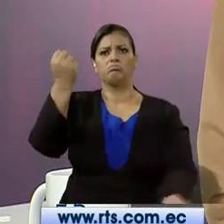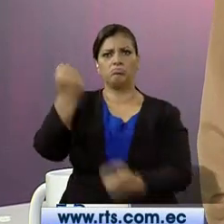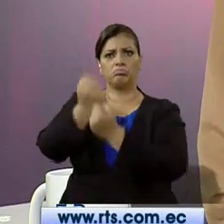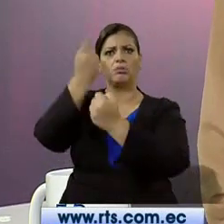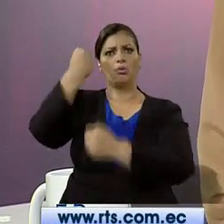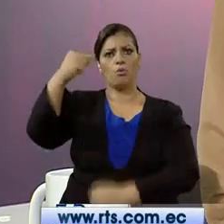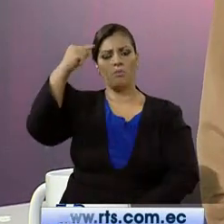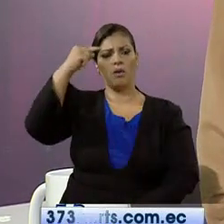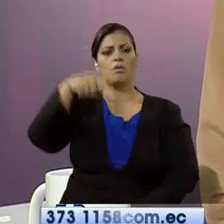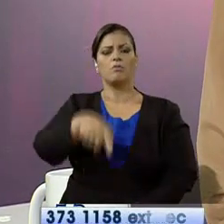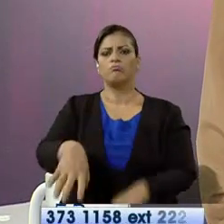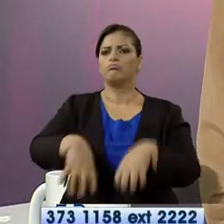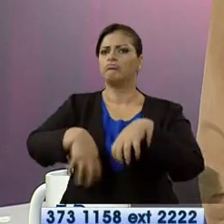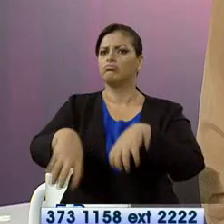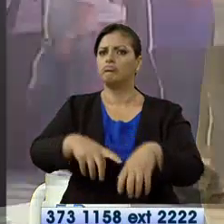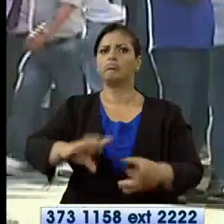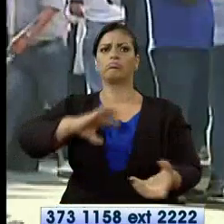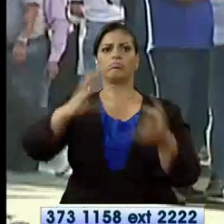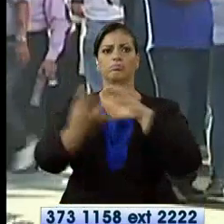Ciudadana.